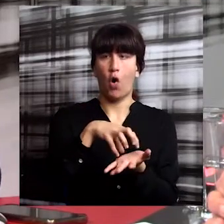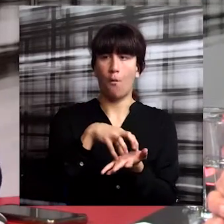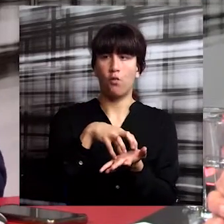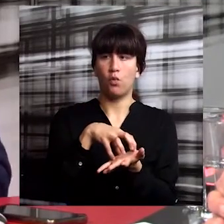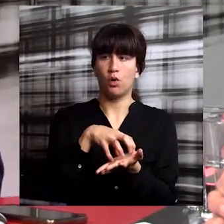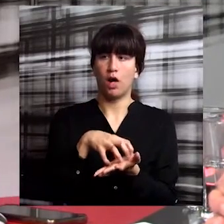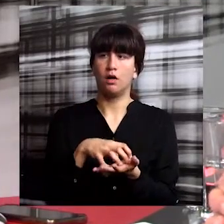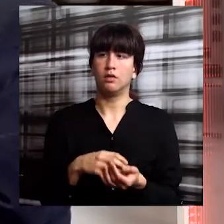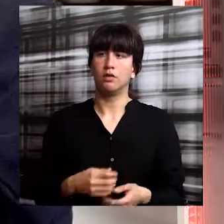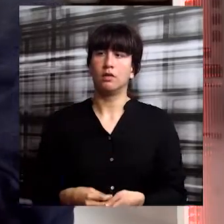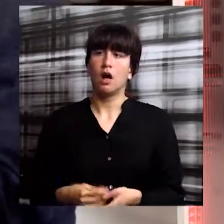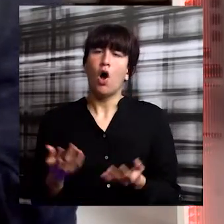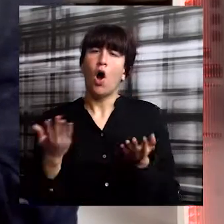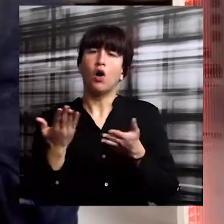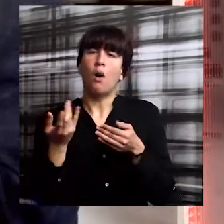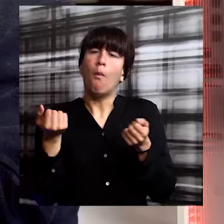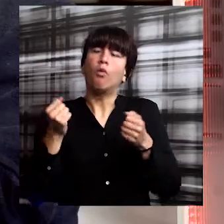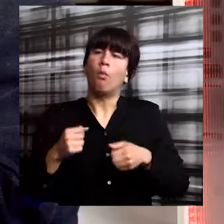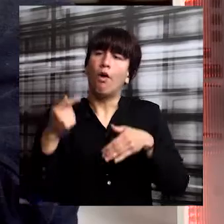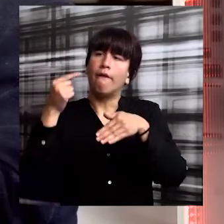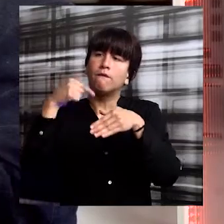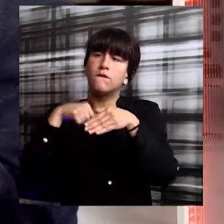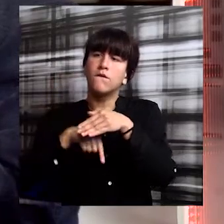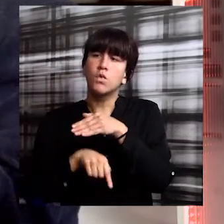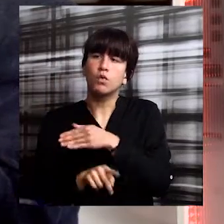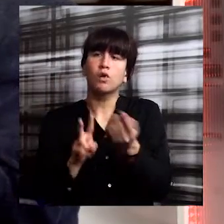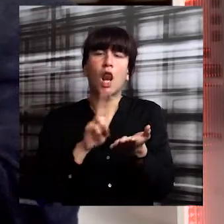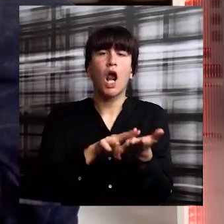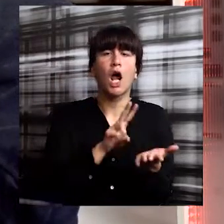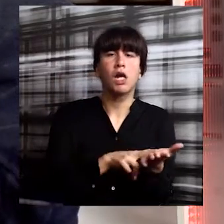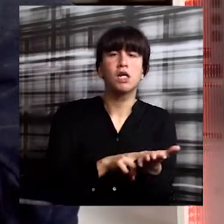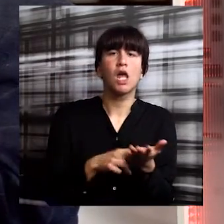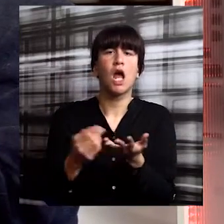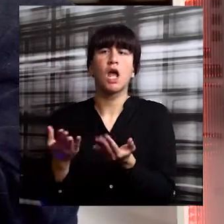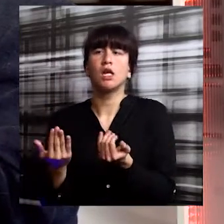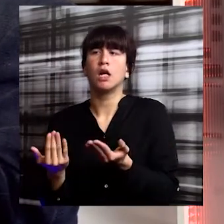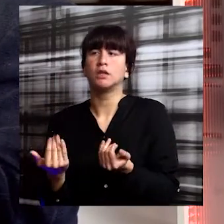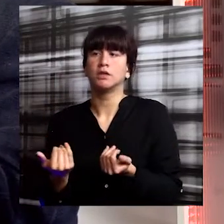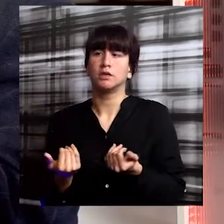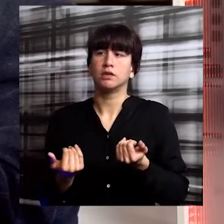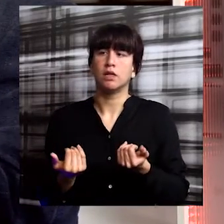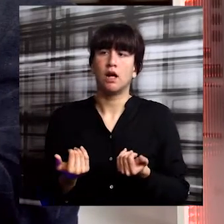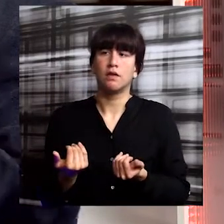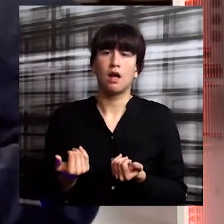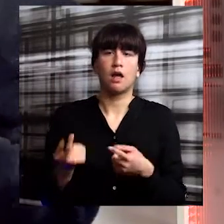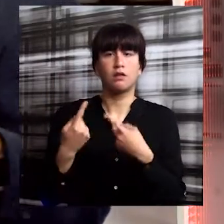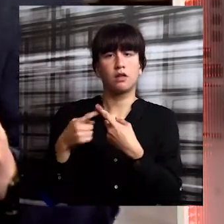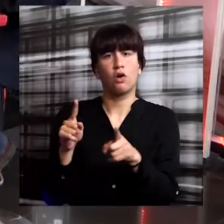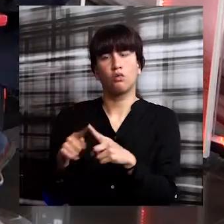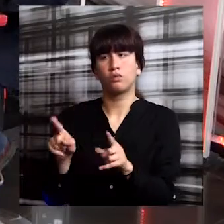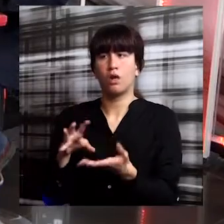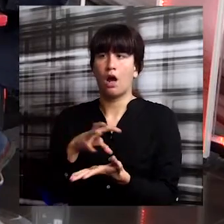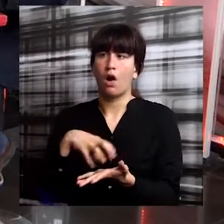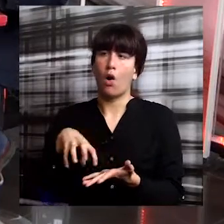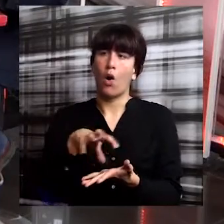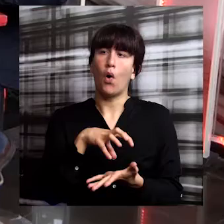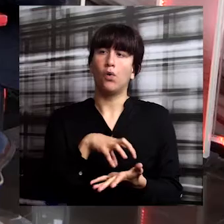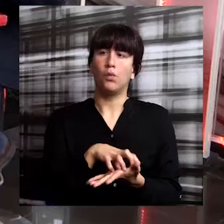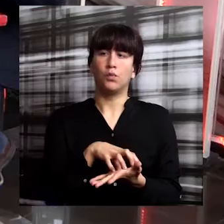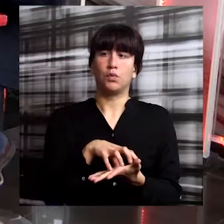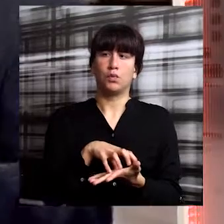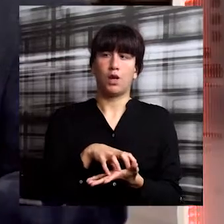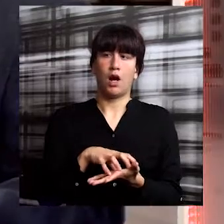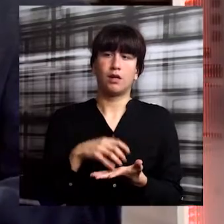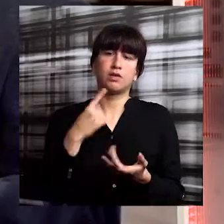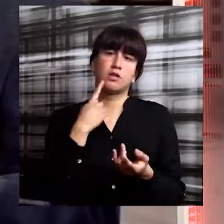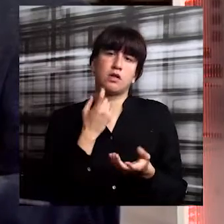1 millón de habitantes. ¿Y cómo se puede compatibilizar la realidad y las necesidades, en este caso sin desmerecer las otras comunas que son más pequeñas,